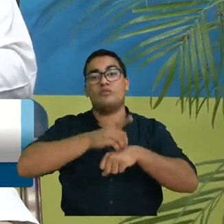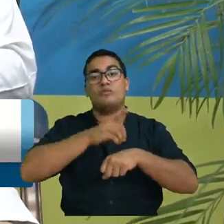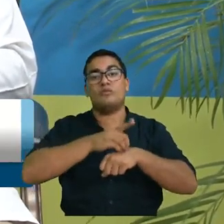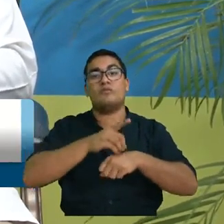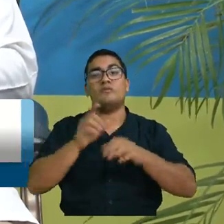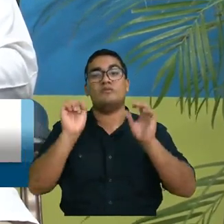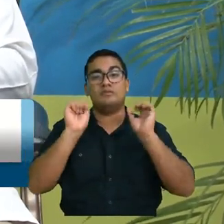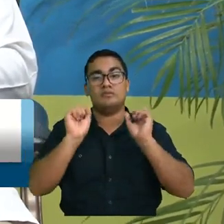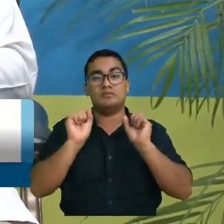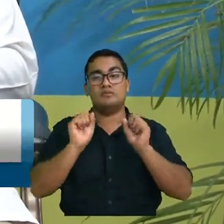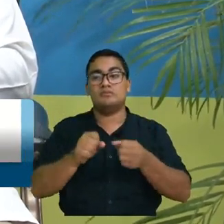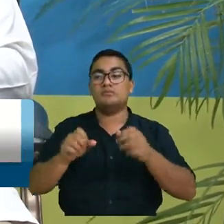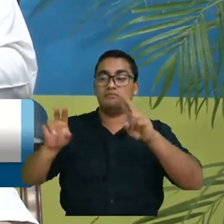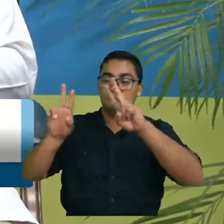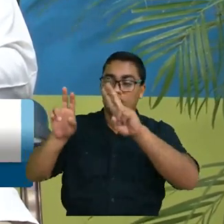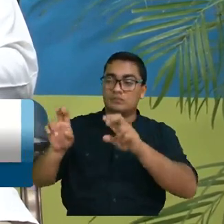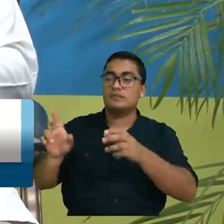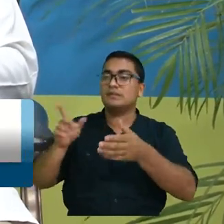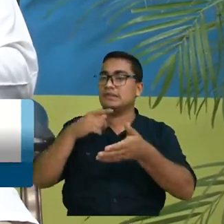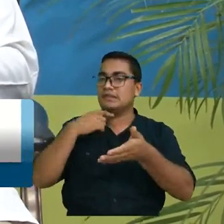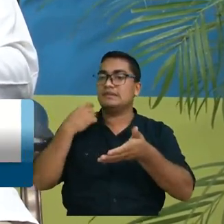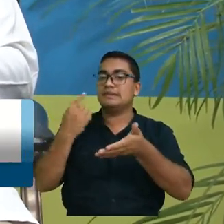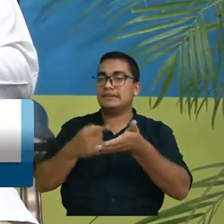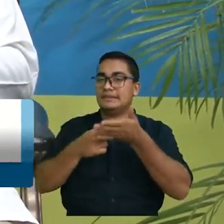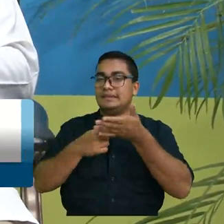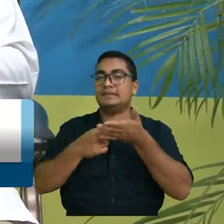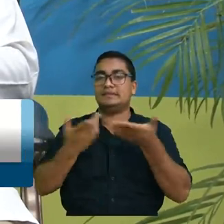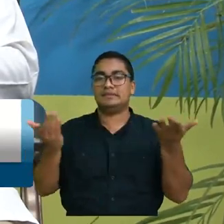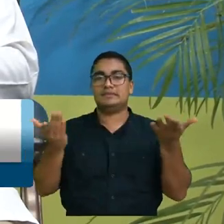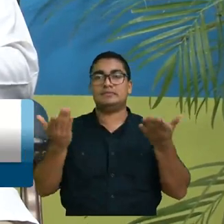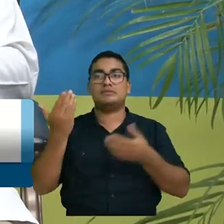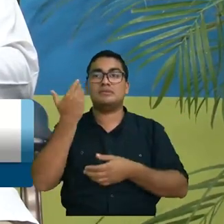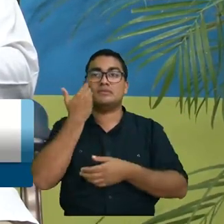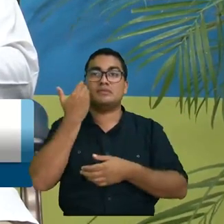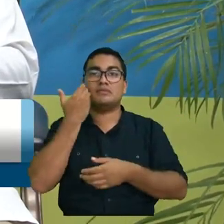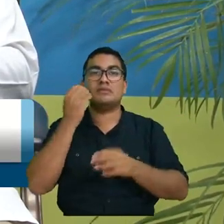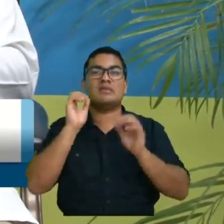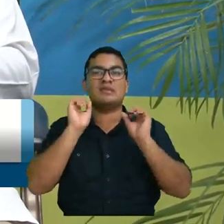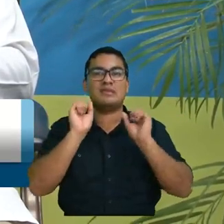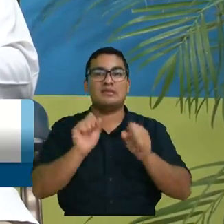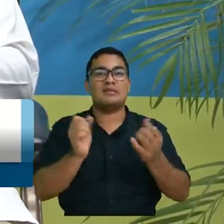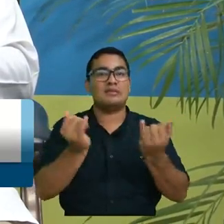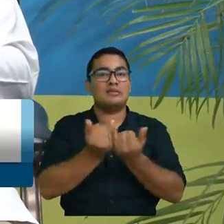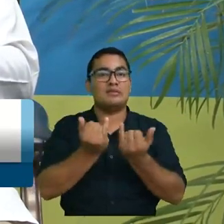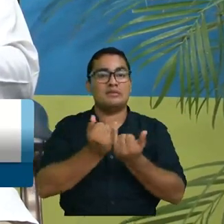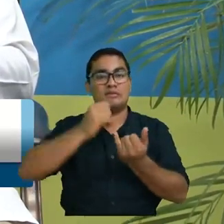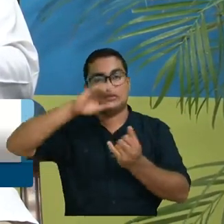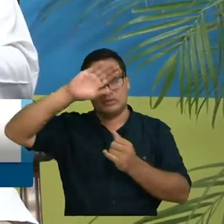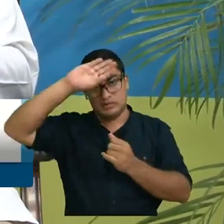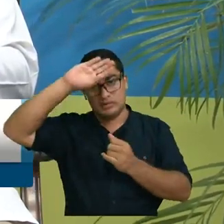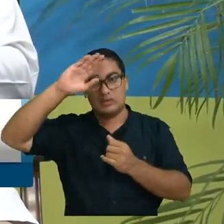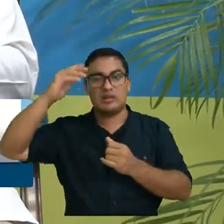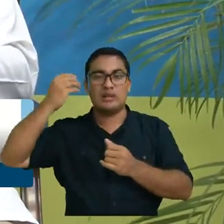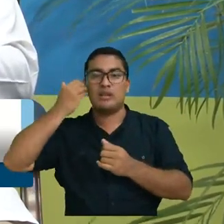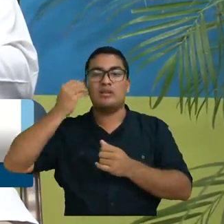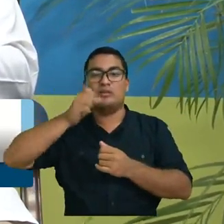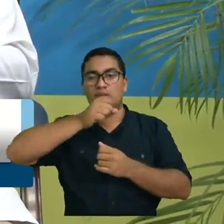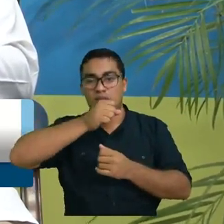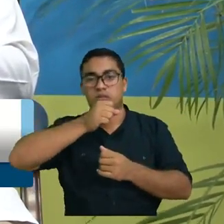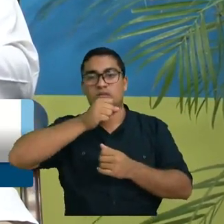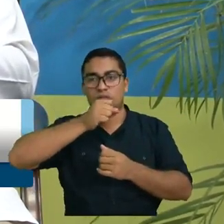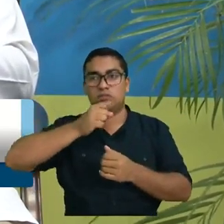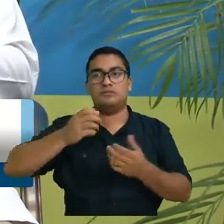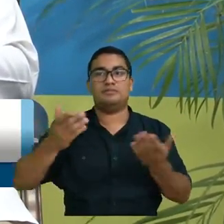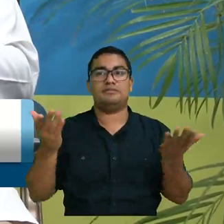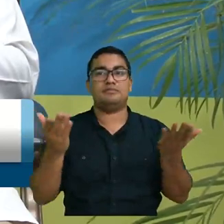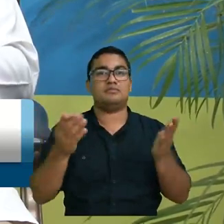le puedan hacer un diagnóstico. Todas estas enfermedades pueden iniciar de manera igual, con fiebre, tos,